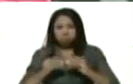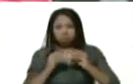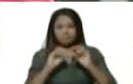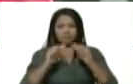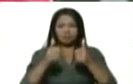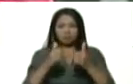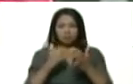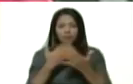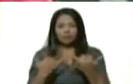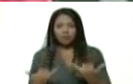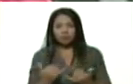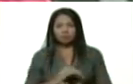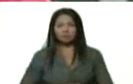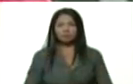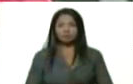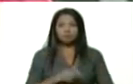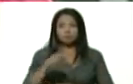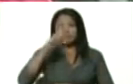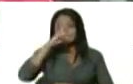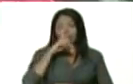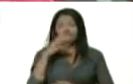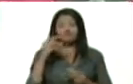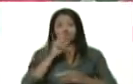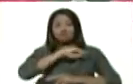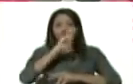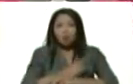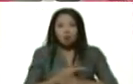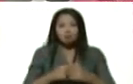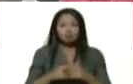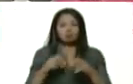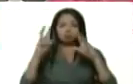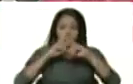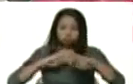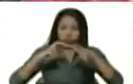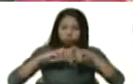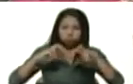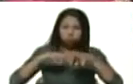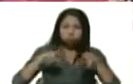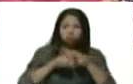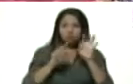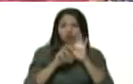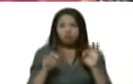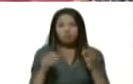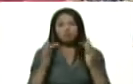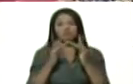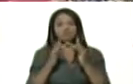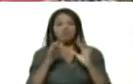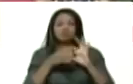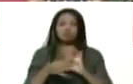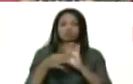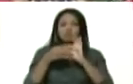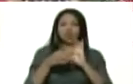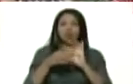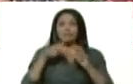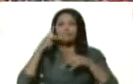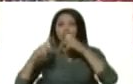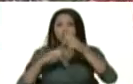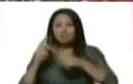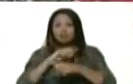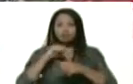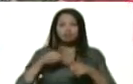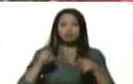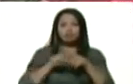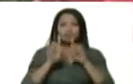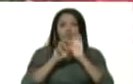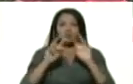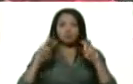Comenzamos y arrancamos este año con mucha fuerza examinando las redes de articulación y acción sociopolítica, el instrumento,